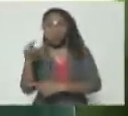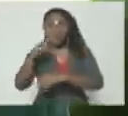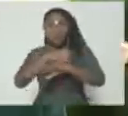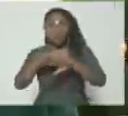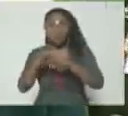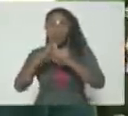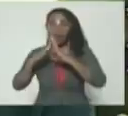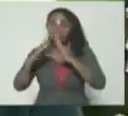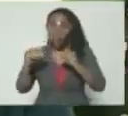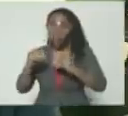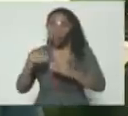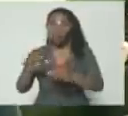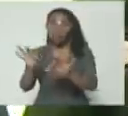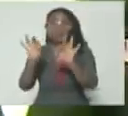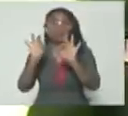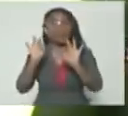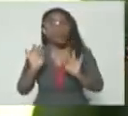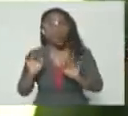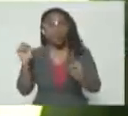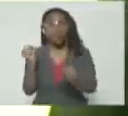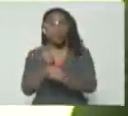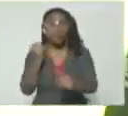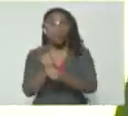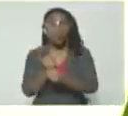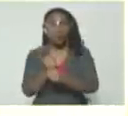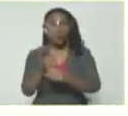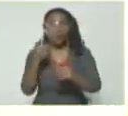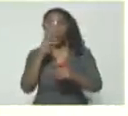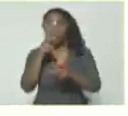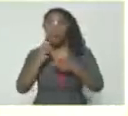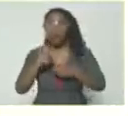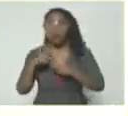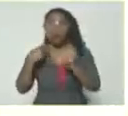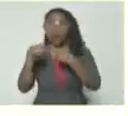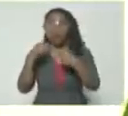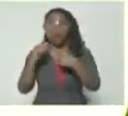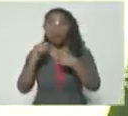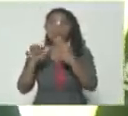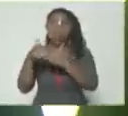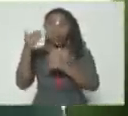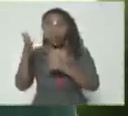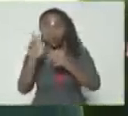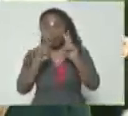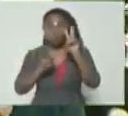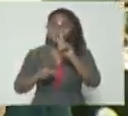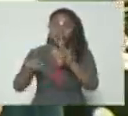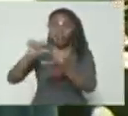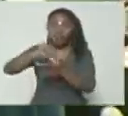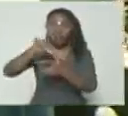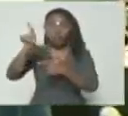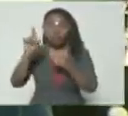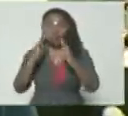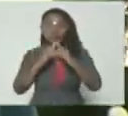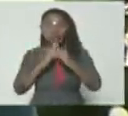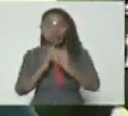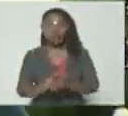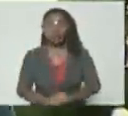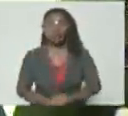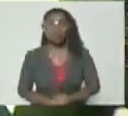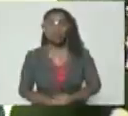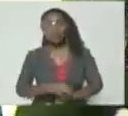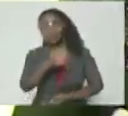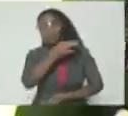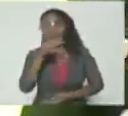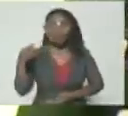a todos, especialmente a los trabajadores del Banco de Comercio Exterior que nos ven desde la sede del banco y desde sus casas. En efecto,